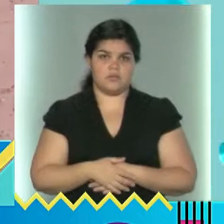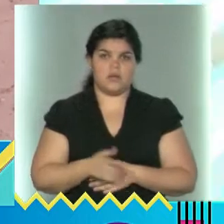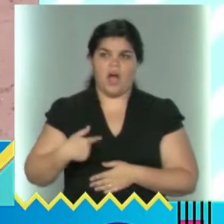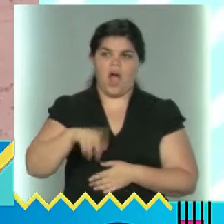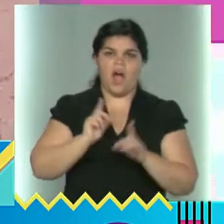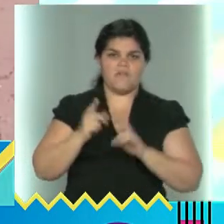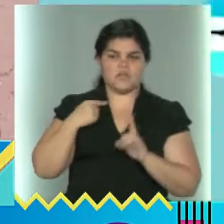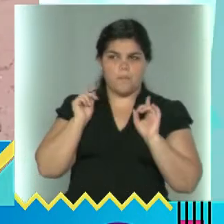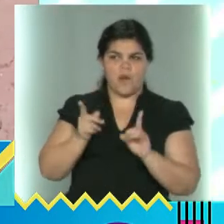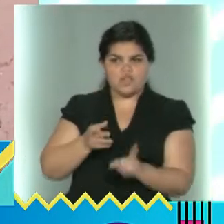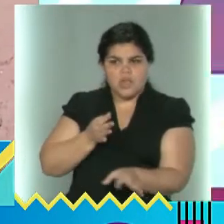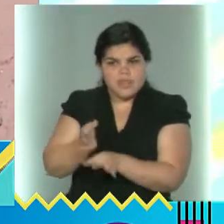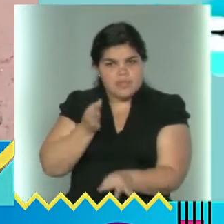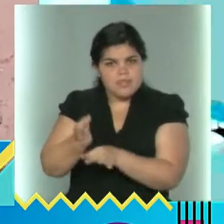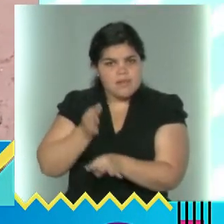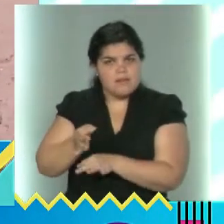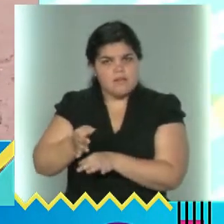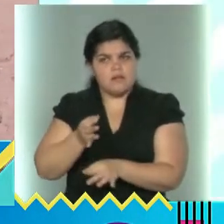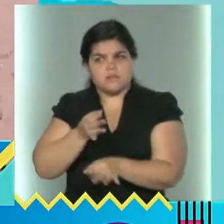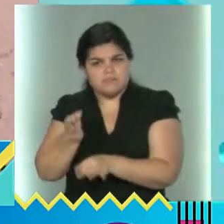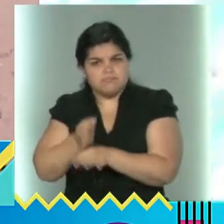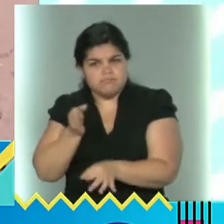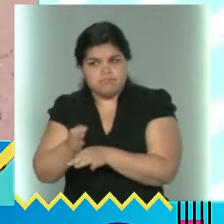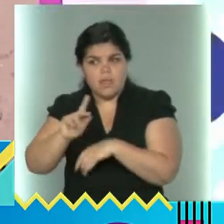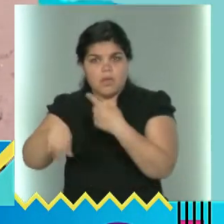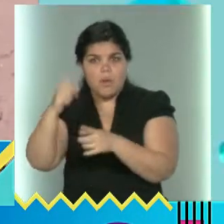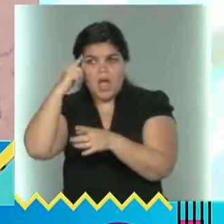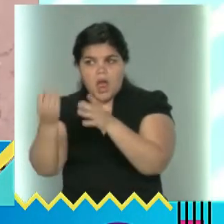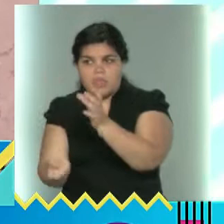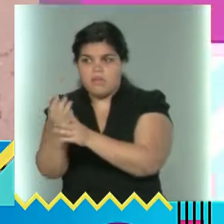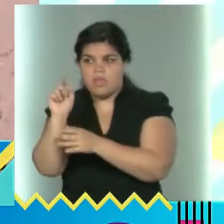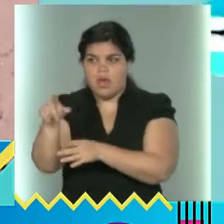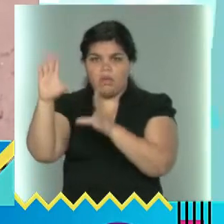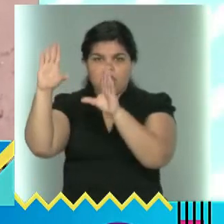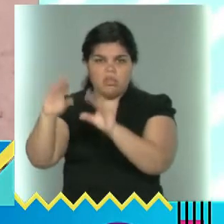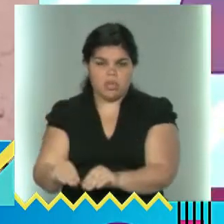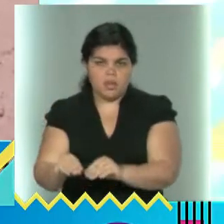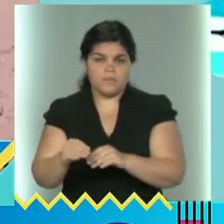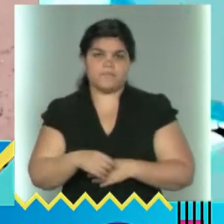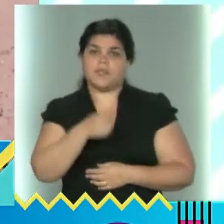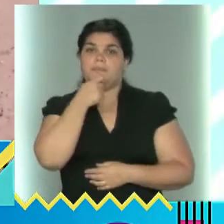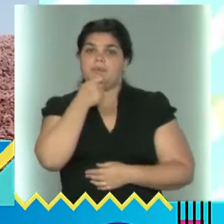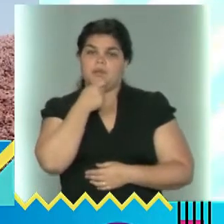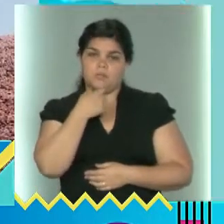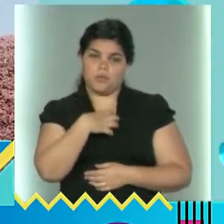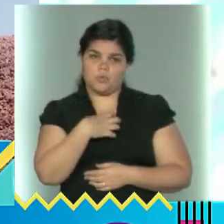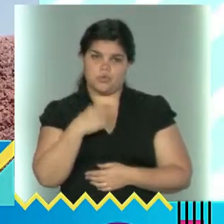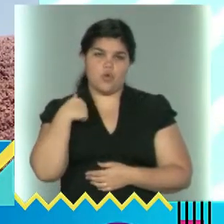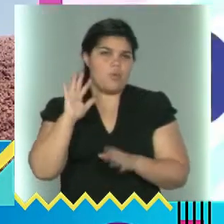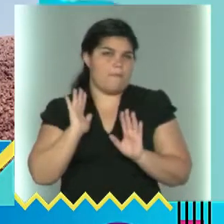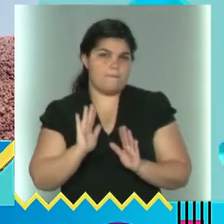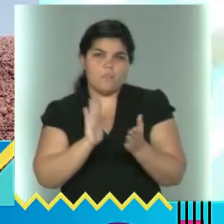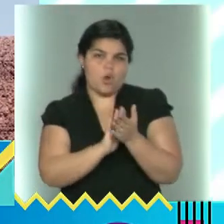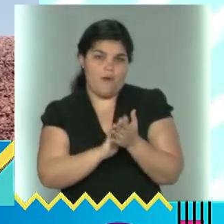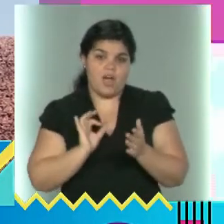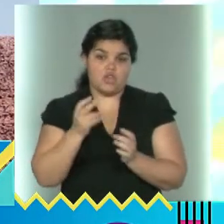algún conocimiento que creemos importante, la atrofiamos. Una de las cosas que he hecho en algunos de los cursos, por ejemplo, hice un experimento hace